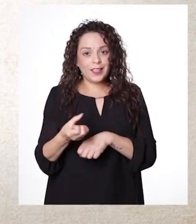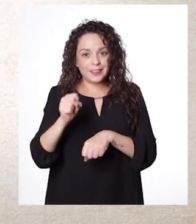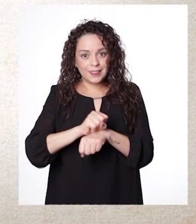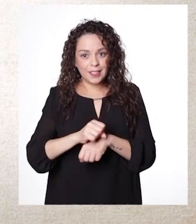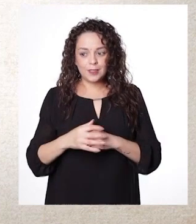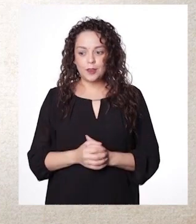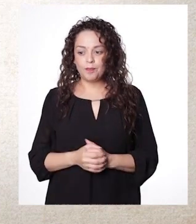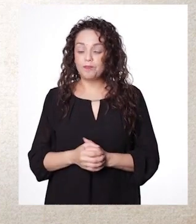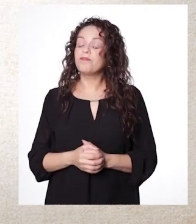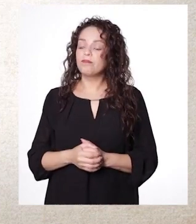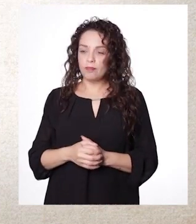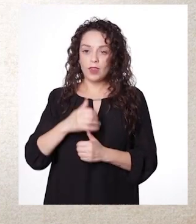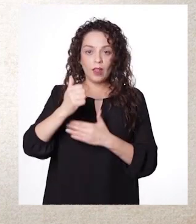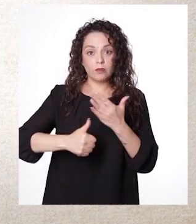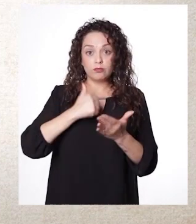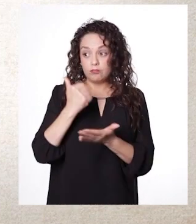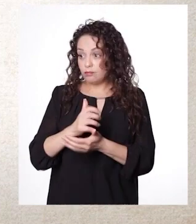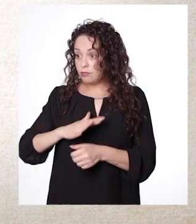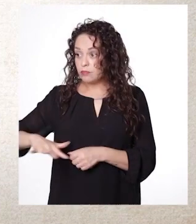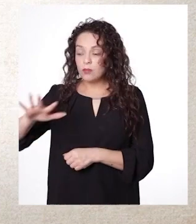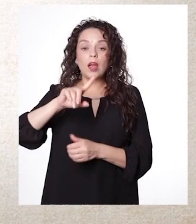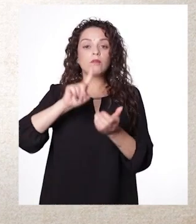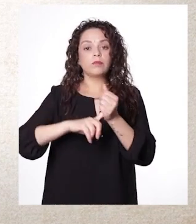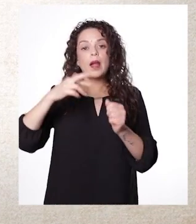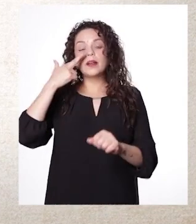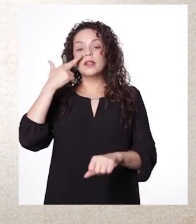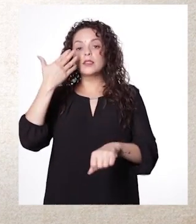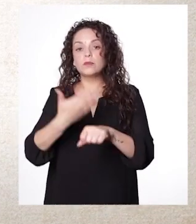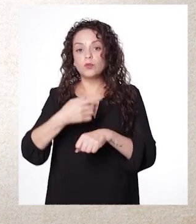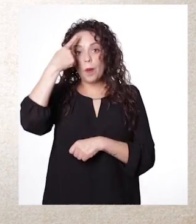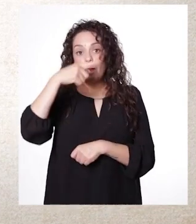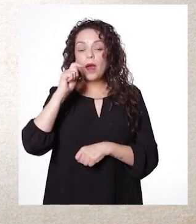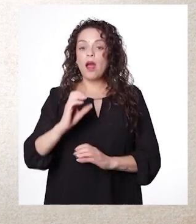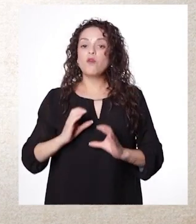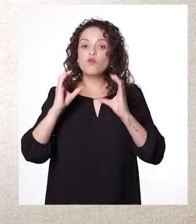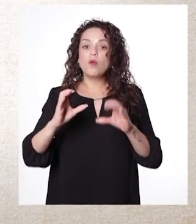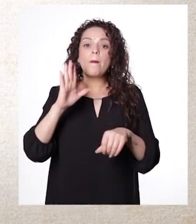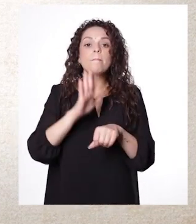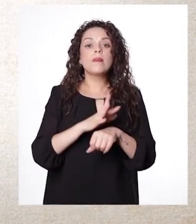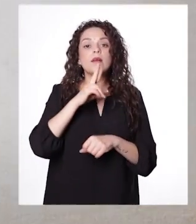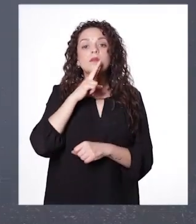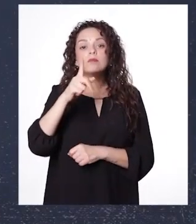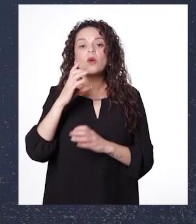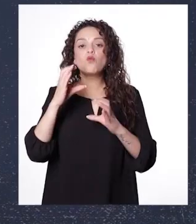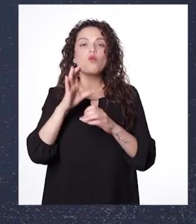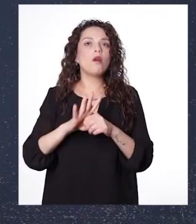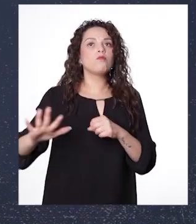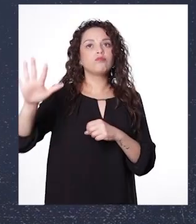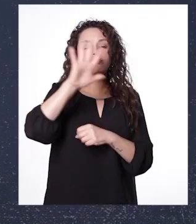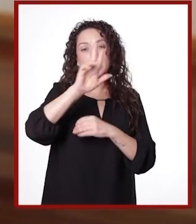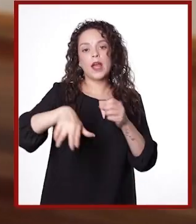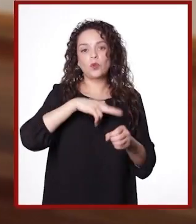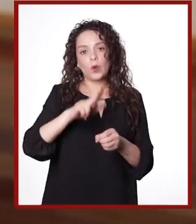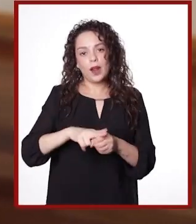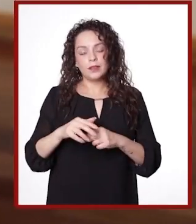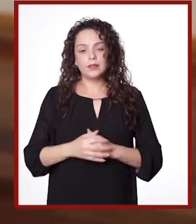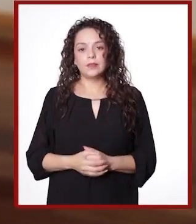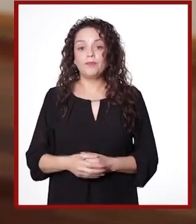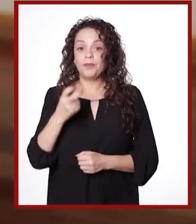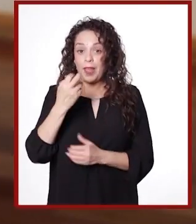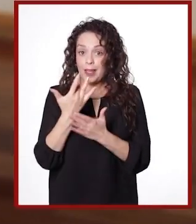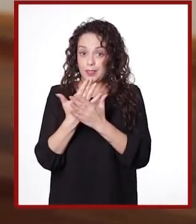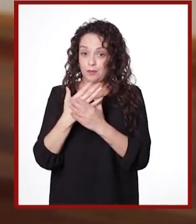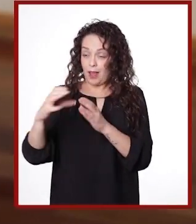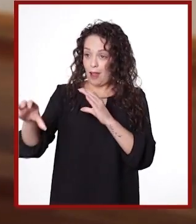semana. Sean los ciudadanos responsables que el futuro requiere para preservar de mejor manera el medio ambiente. Así